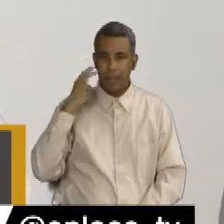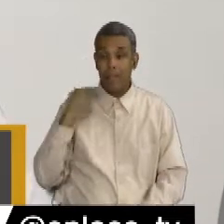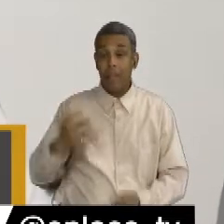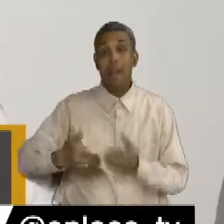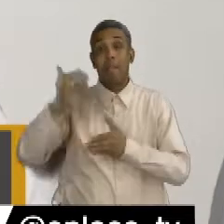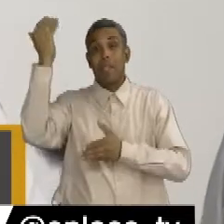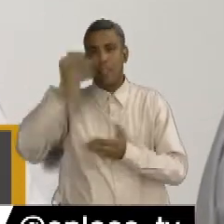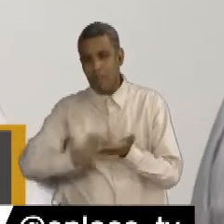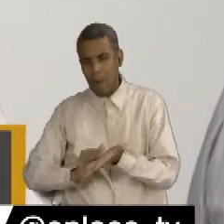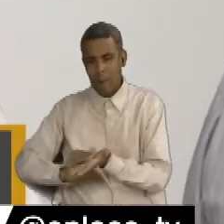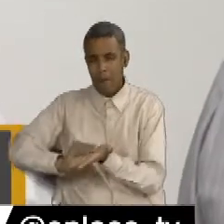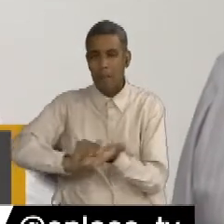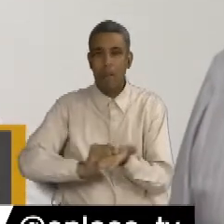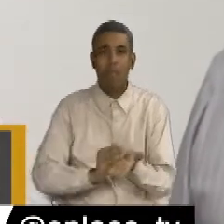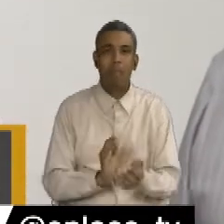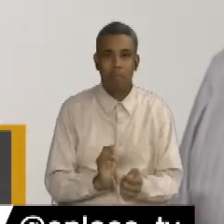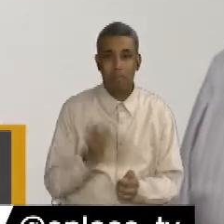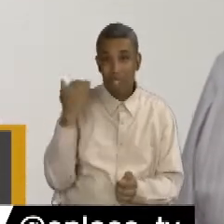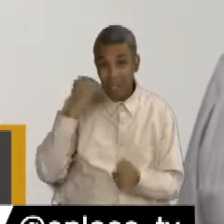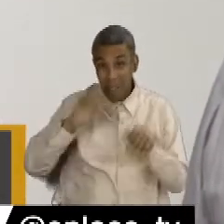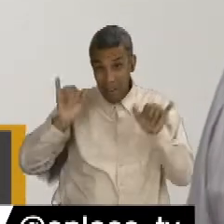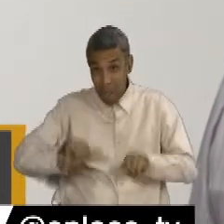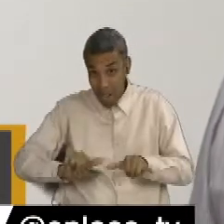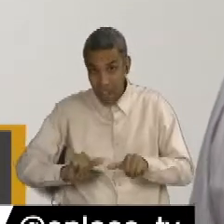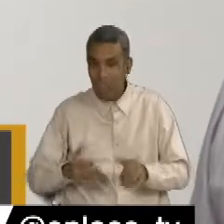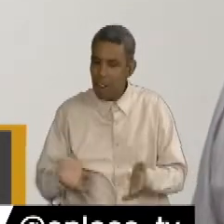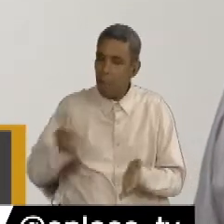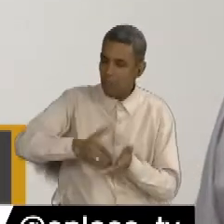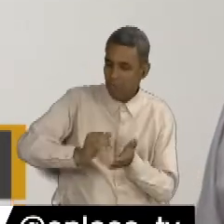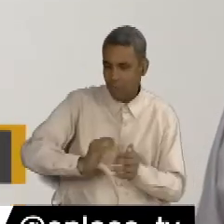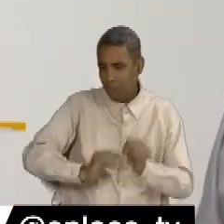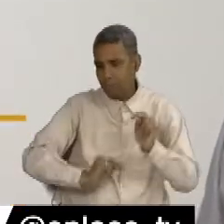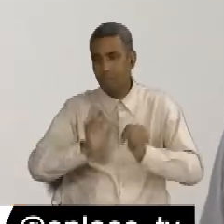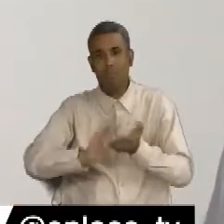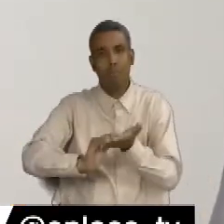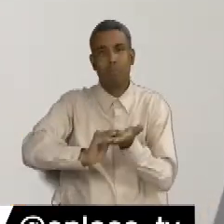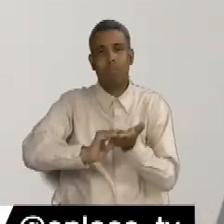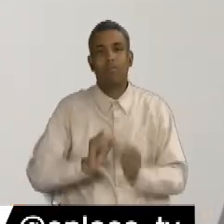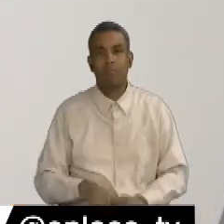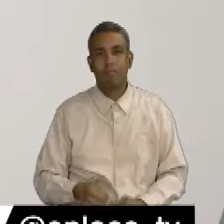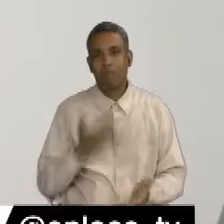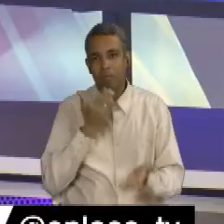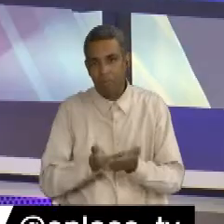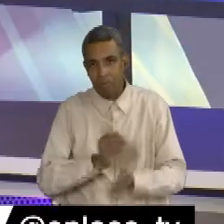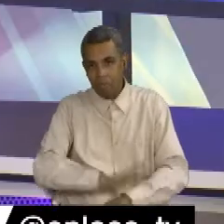planta después de 18 meses de parálisis. Continúen ustedes con más información en estudio. Buenas tardes.